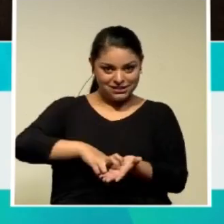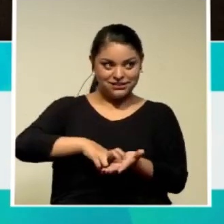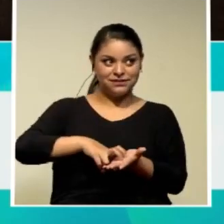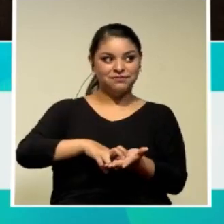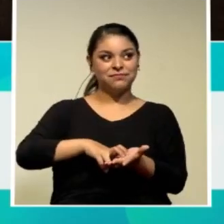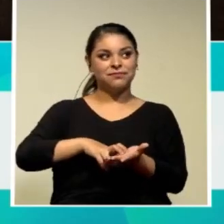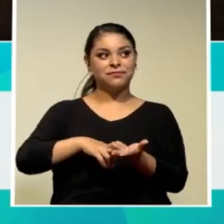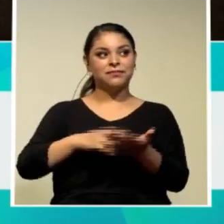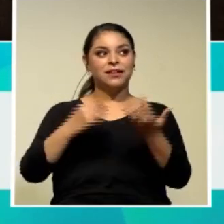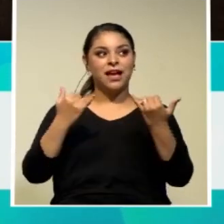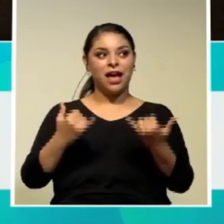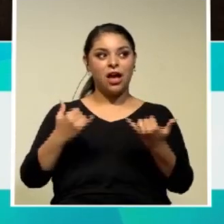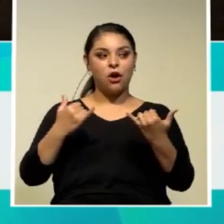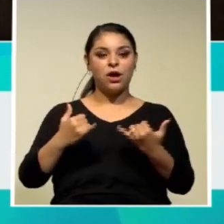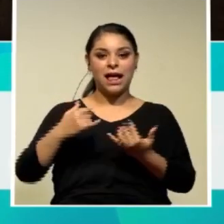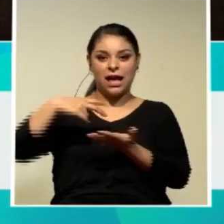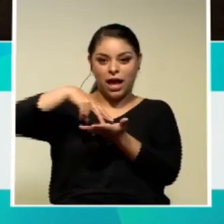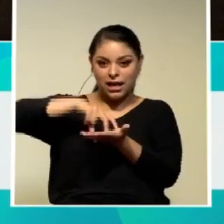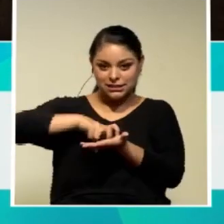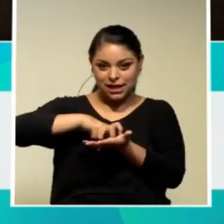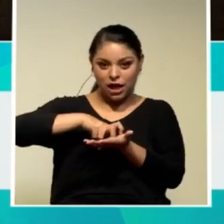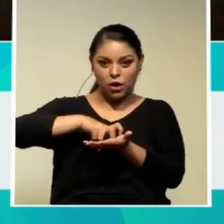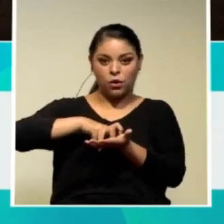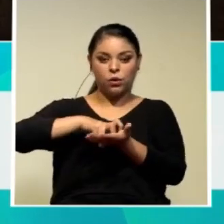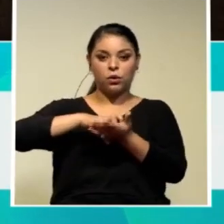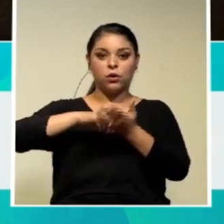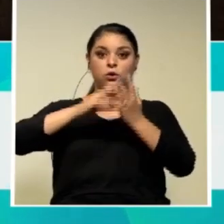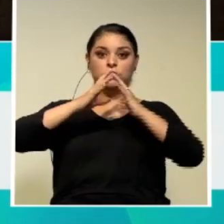así. ¡Brazos arriba! A ver.